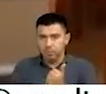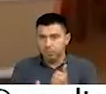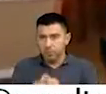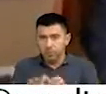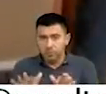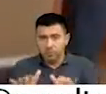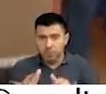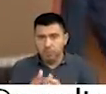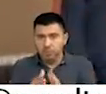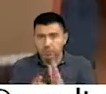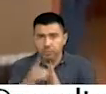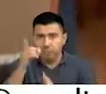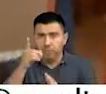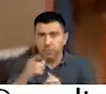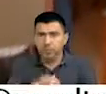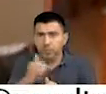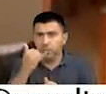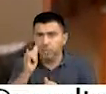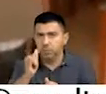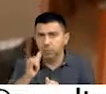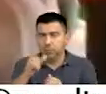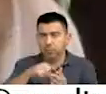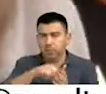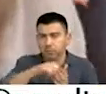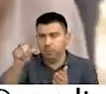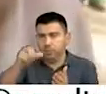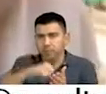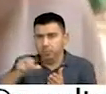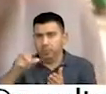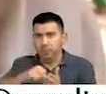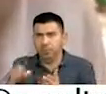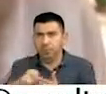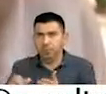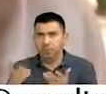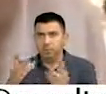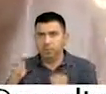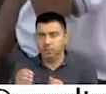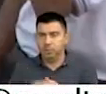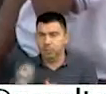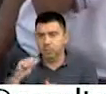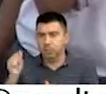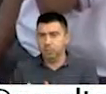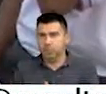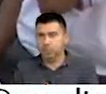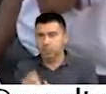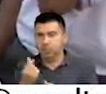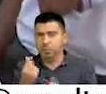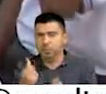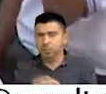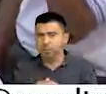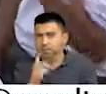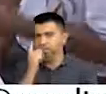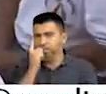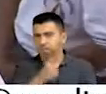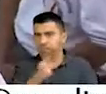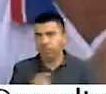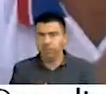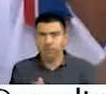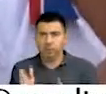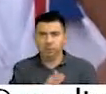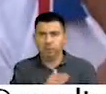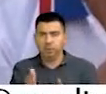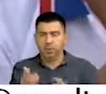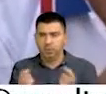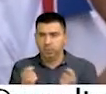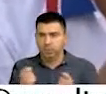asegura que ya se han girado casi el 90% de los dineros y que la demora corresponde a la tramitomanía esos tres